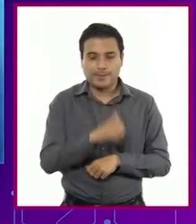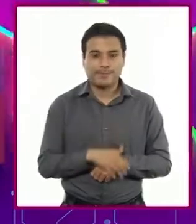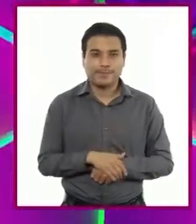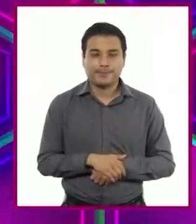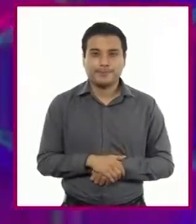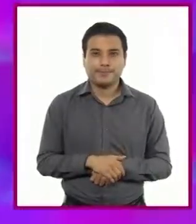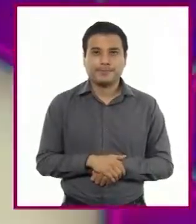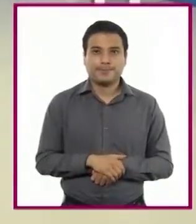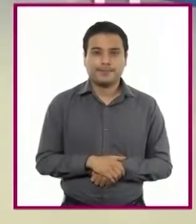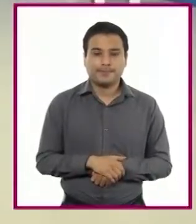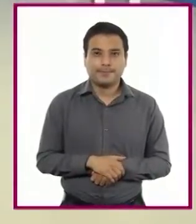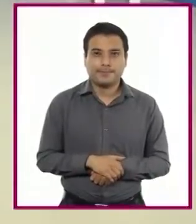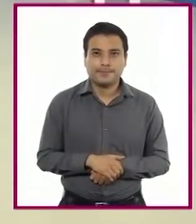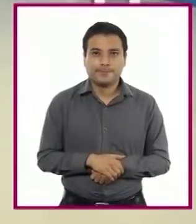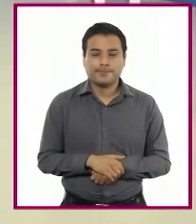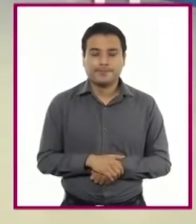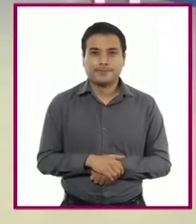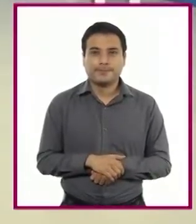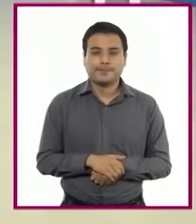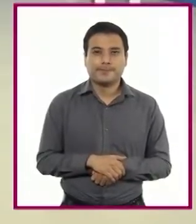subsistencia.